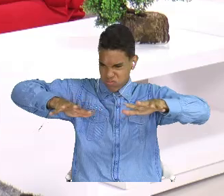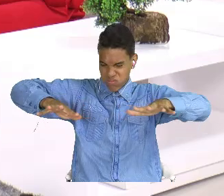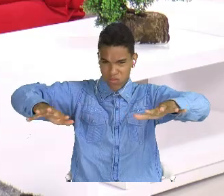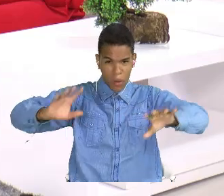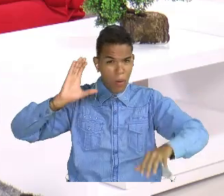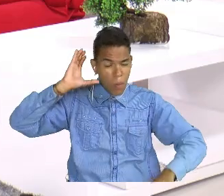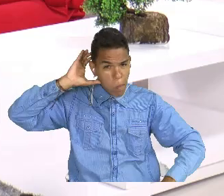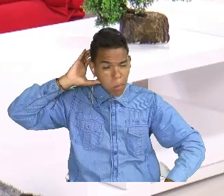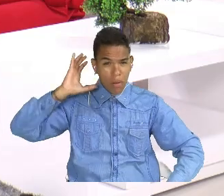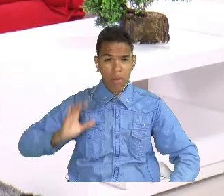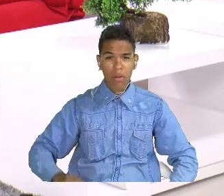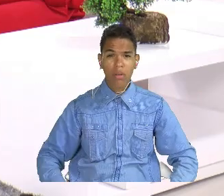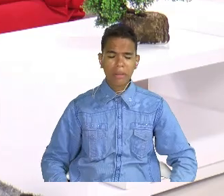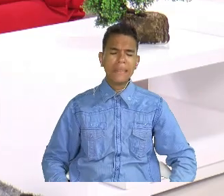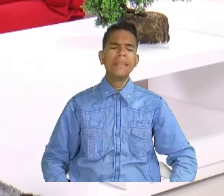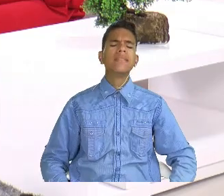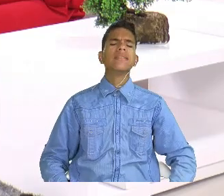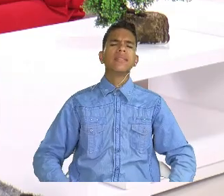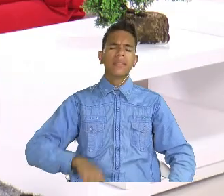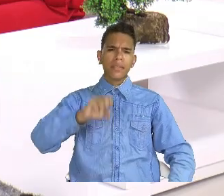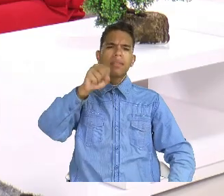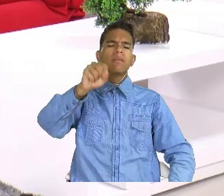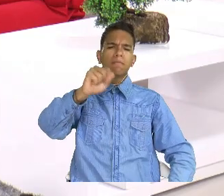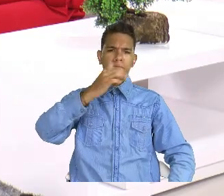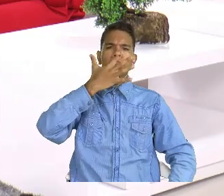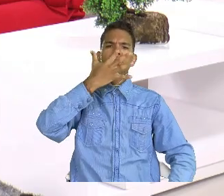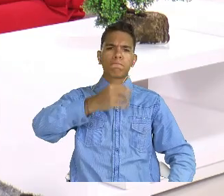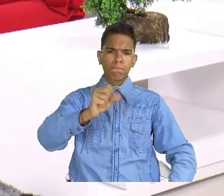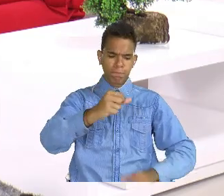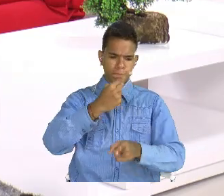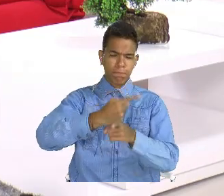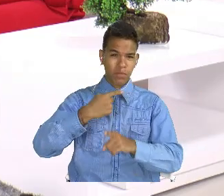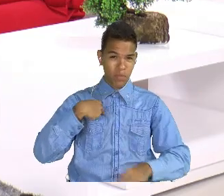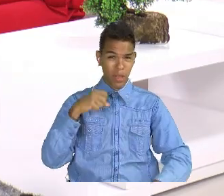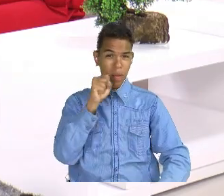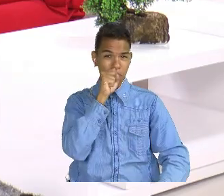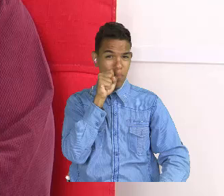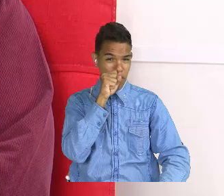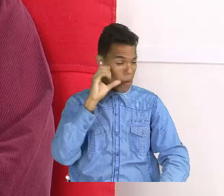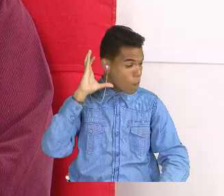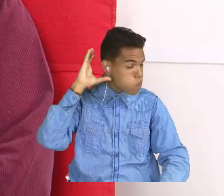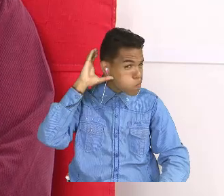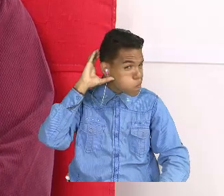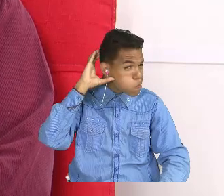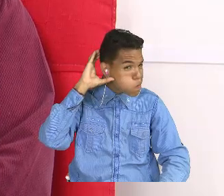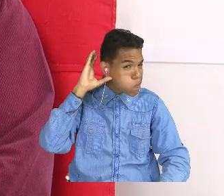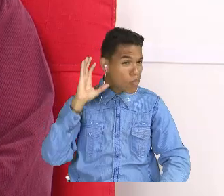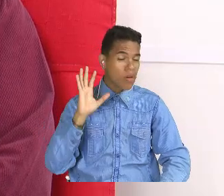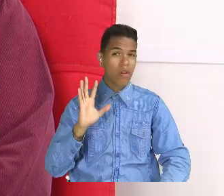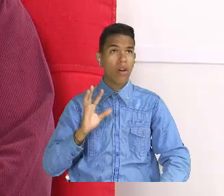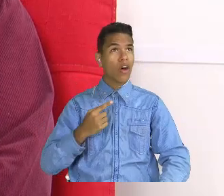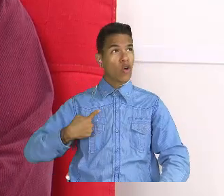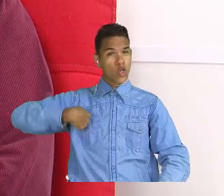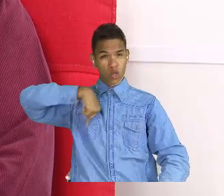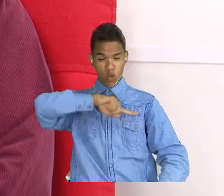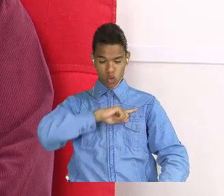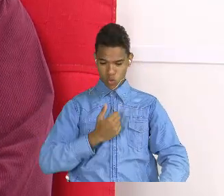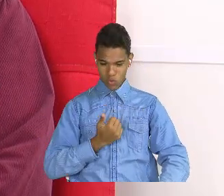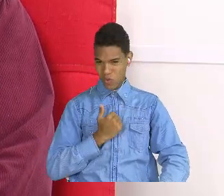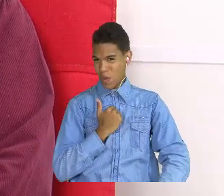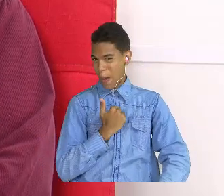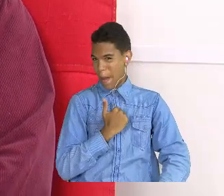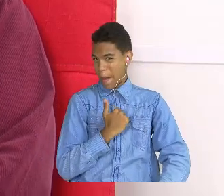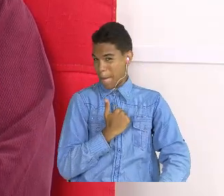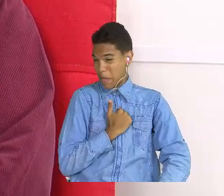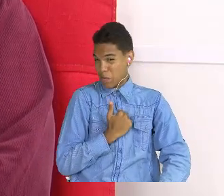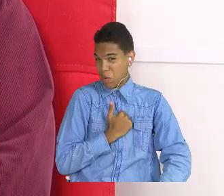tiene un arraigo altísimo. Sí. Y en Barranca Bermeja, digámoslo así, por nuestra misma